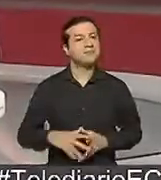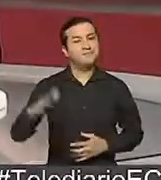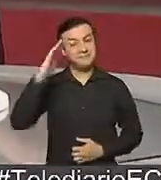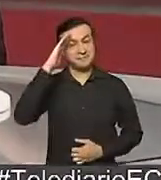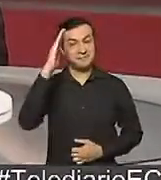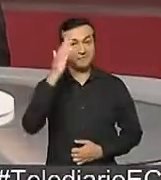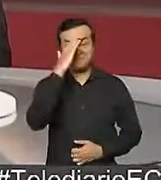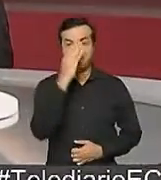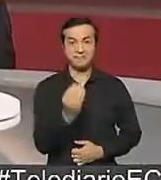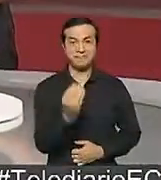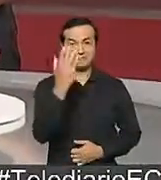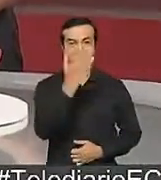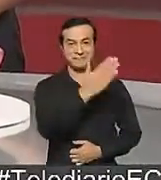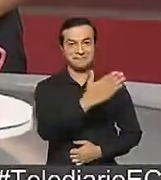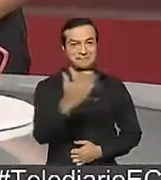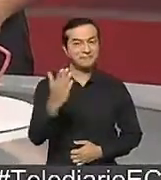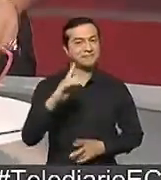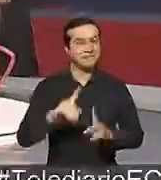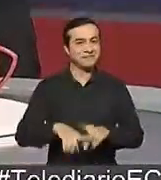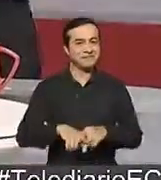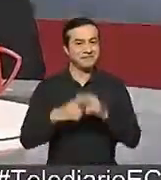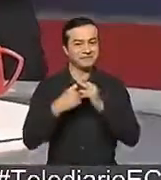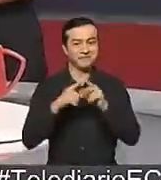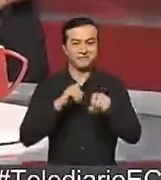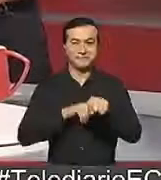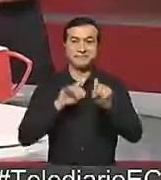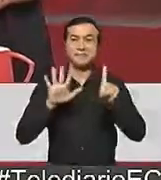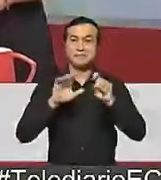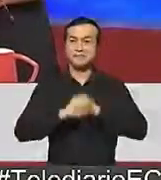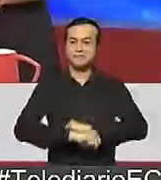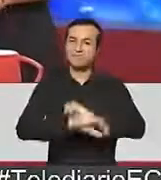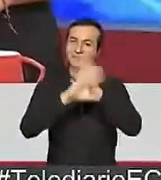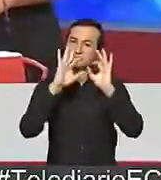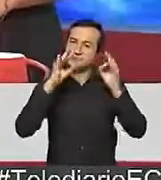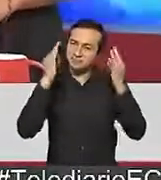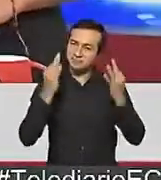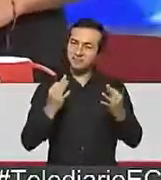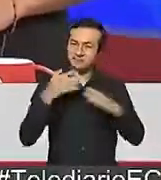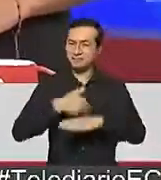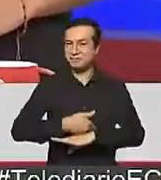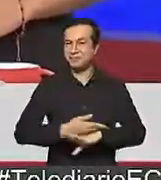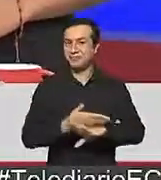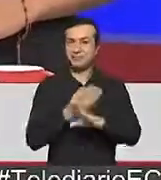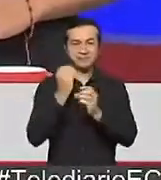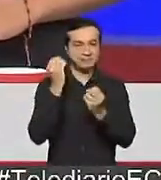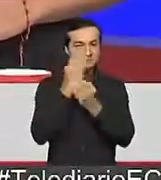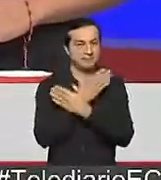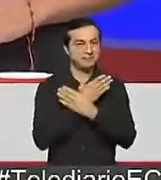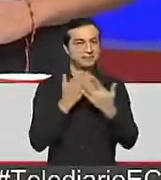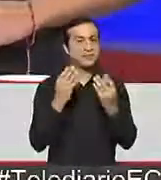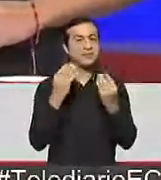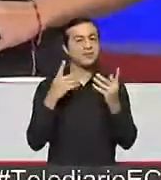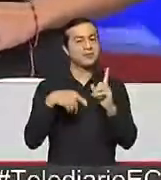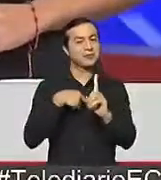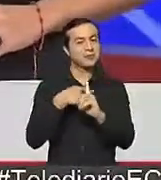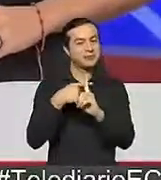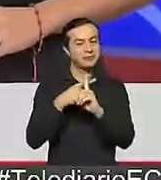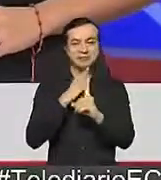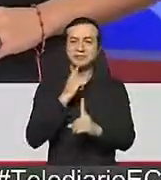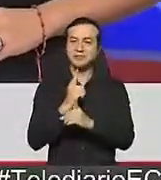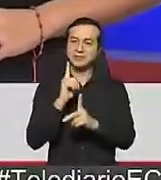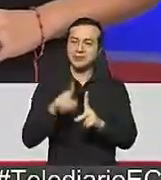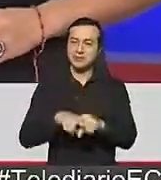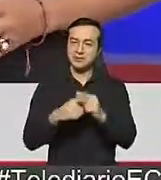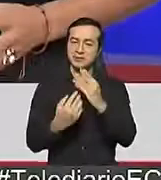Hola, ¿qué tal? Muy buenos días. Iniciamos a las 6 en punto de la mañana la jornada informativa con mucha energía para